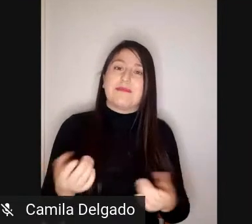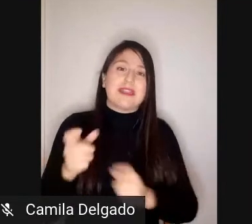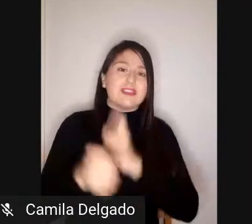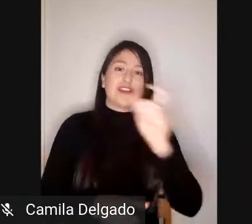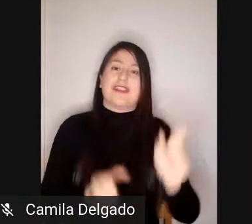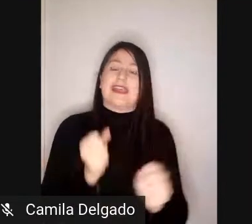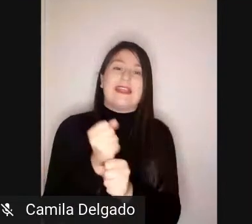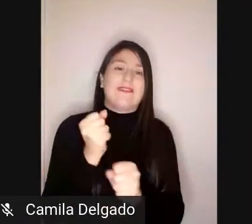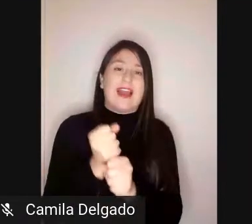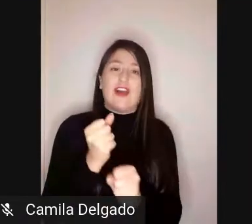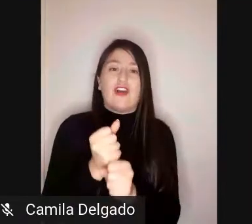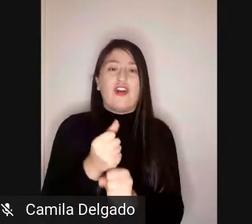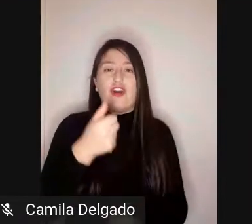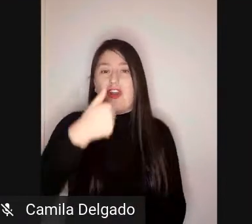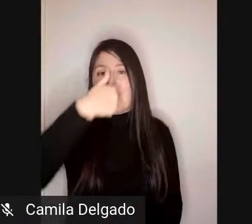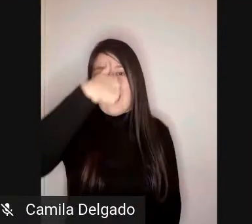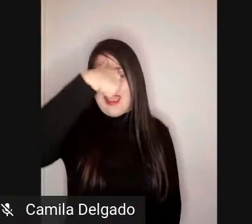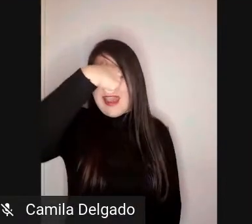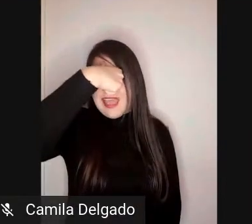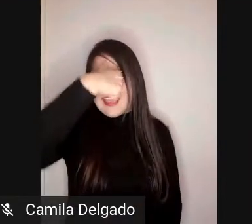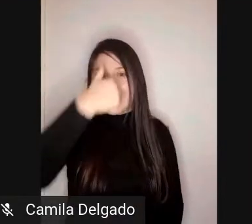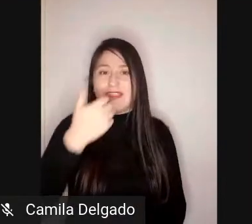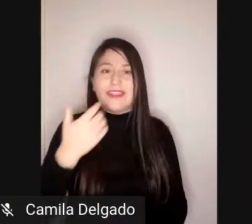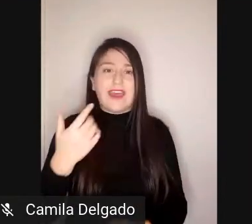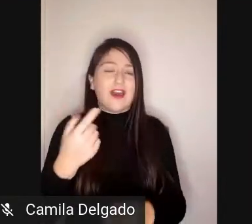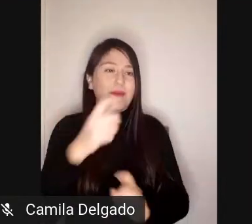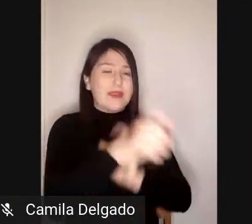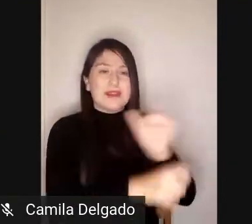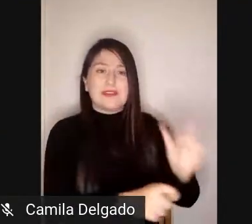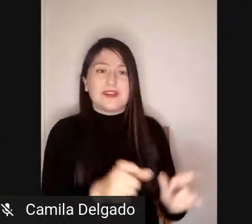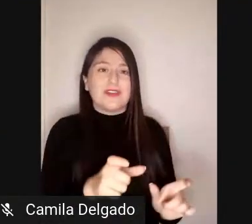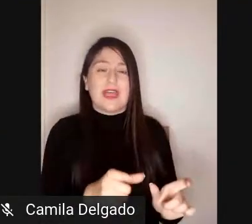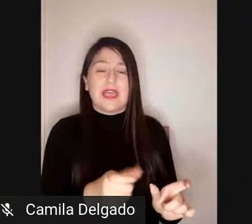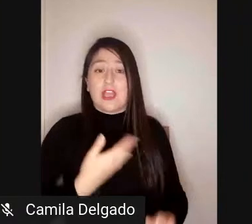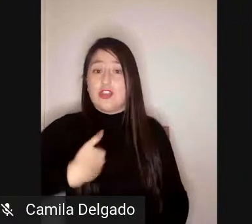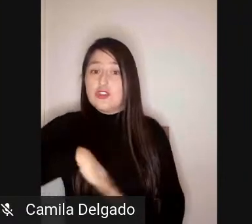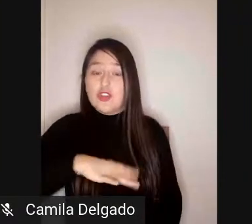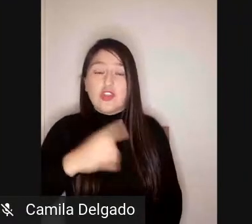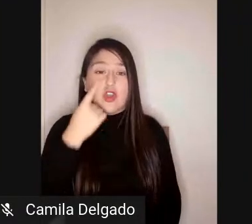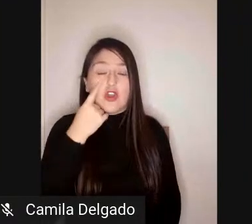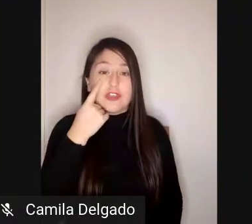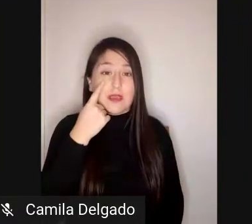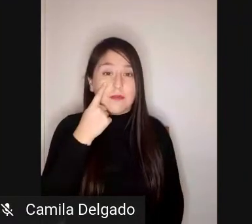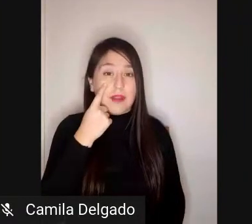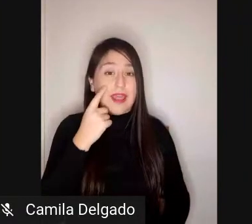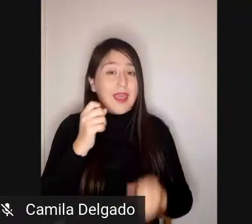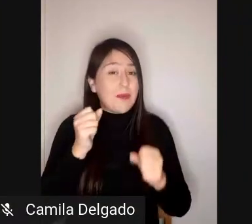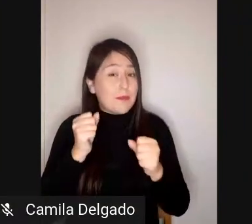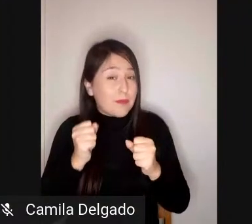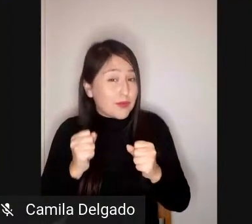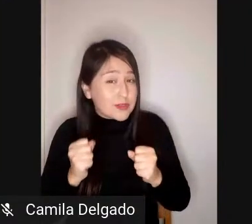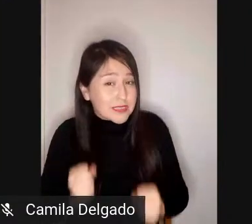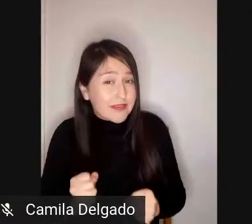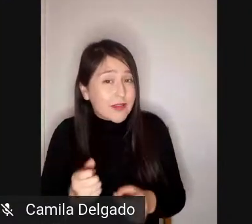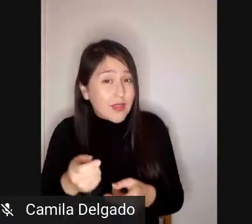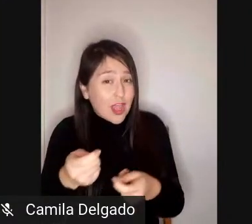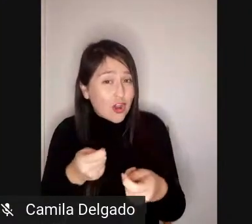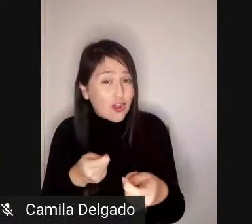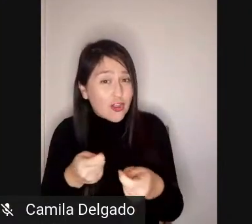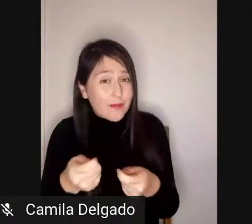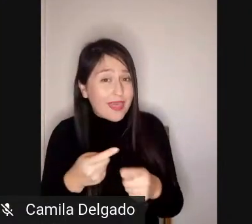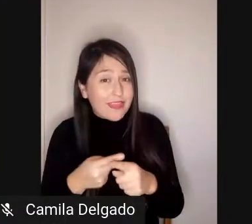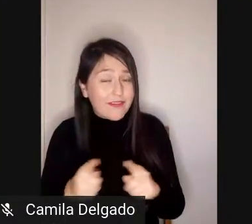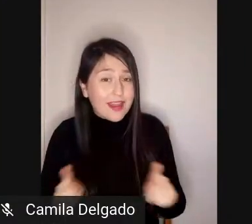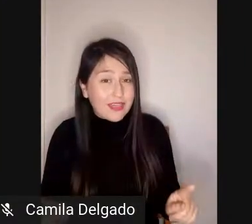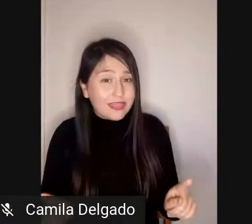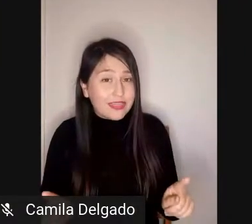pienso, no sé, en todo lo que ha dicho la Naomi Klein, o gente que nosotros conocemos, ¿es posible una economía distinta en donde se puede